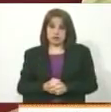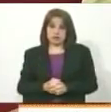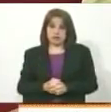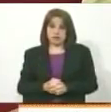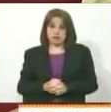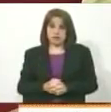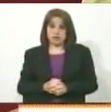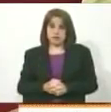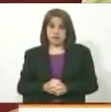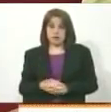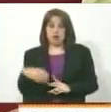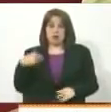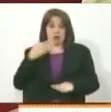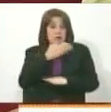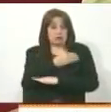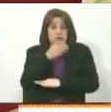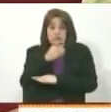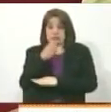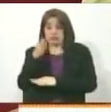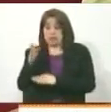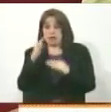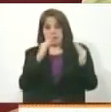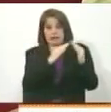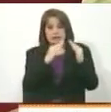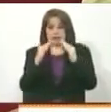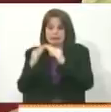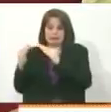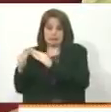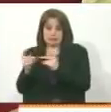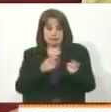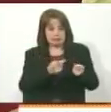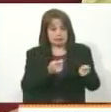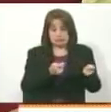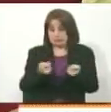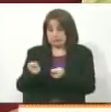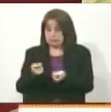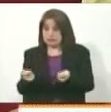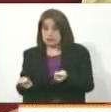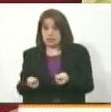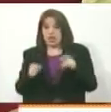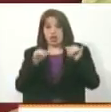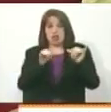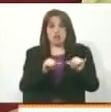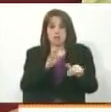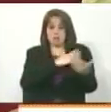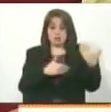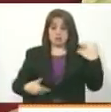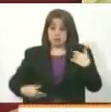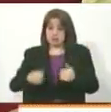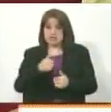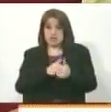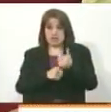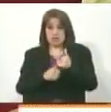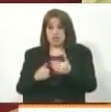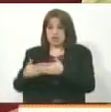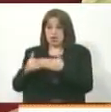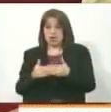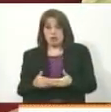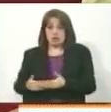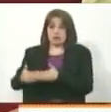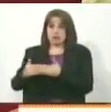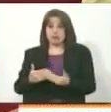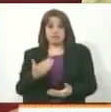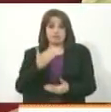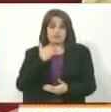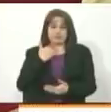Fueron casa por casa, como dicen, a presionar al mismo vicepresidente de Estados Unidos y fracasaron.